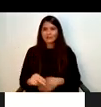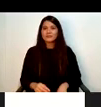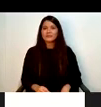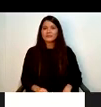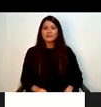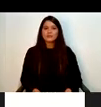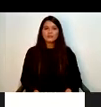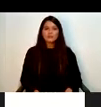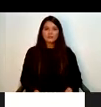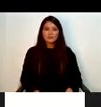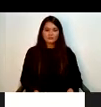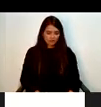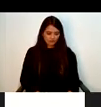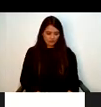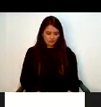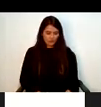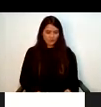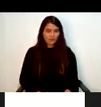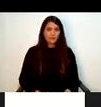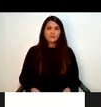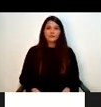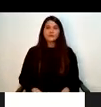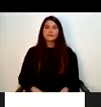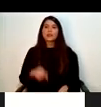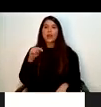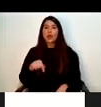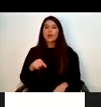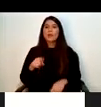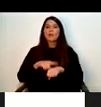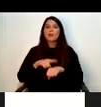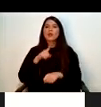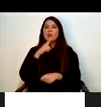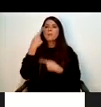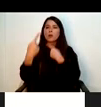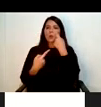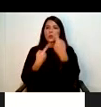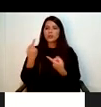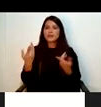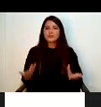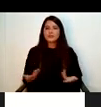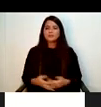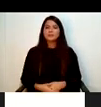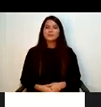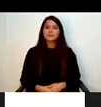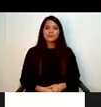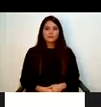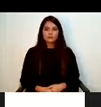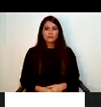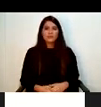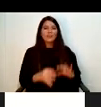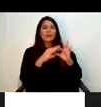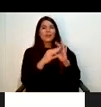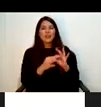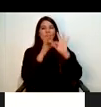Ahí les dejo las referencias y pasamos entonces a las preguntas. Voy a Agradecemos ver.